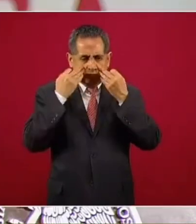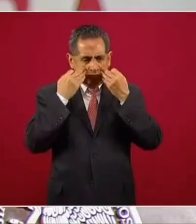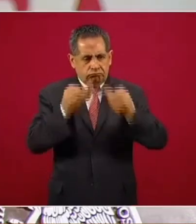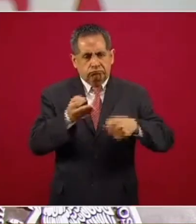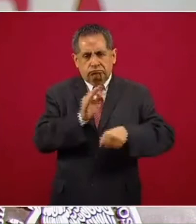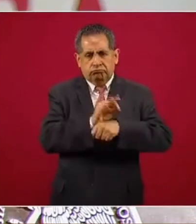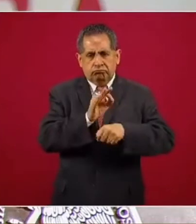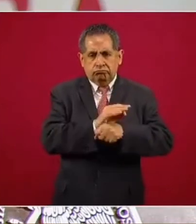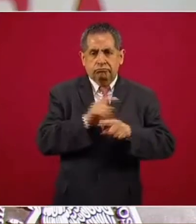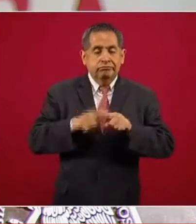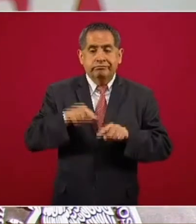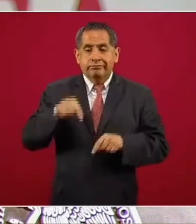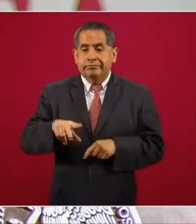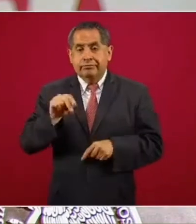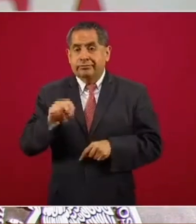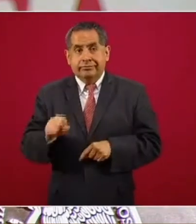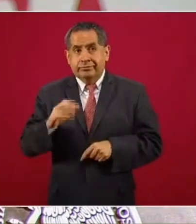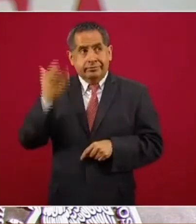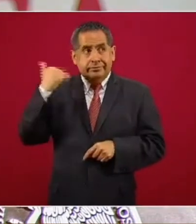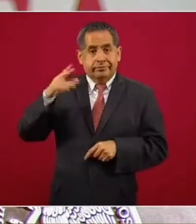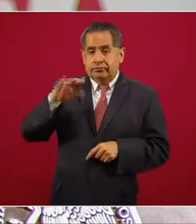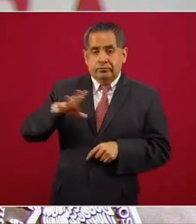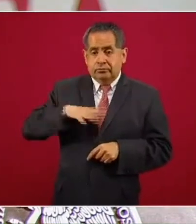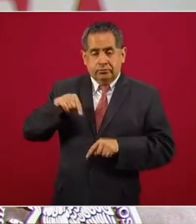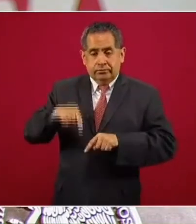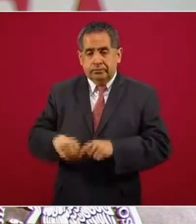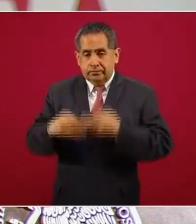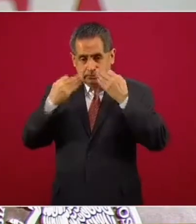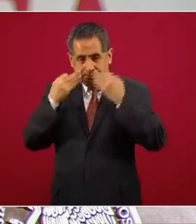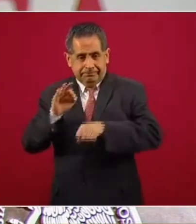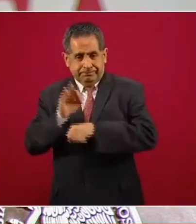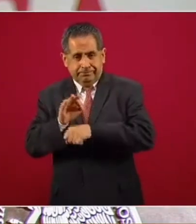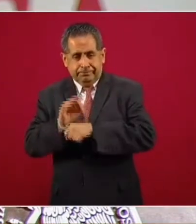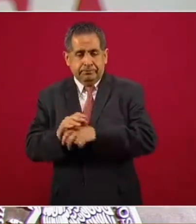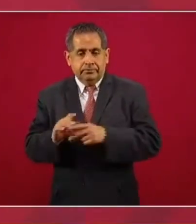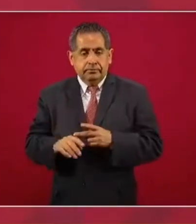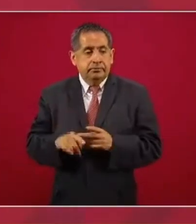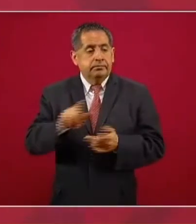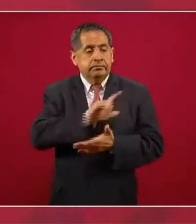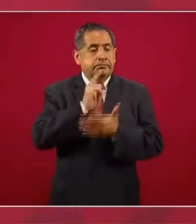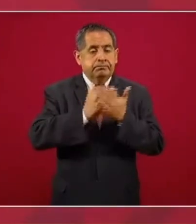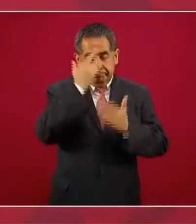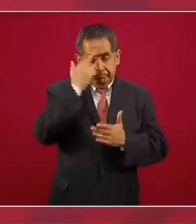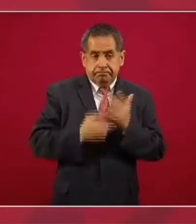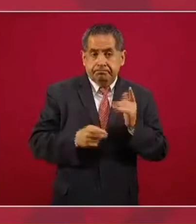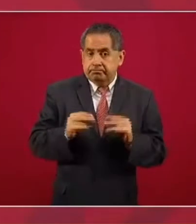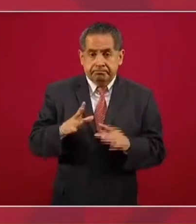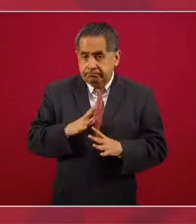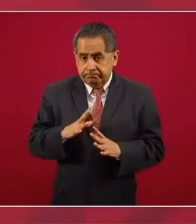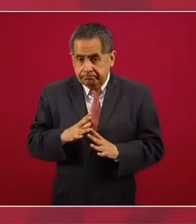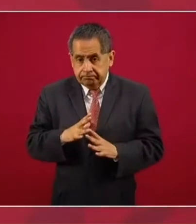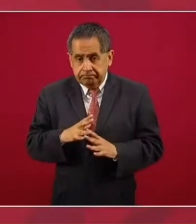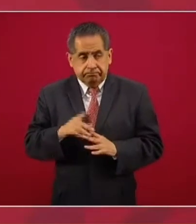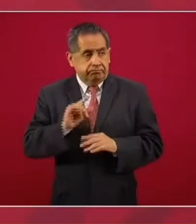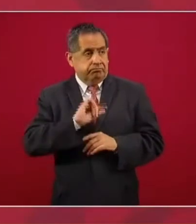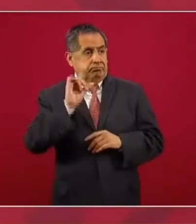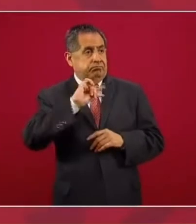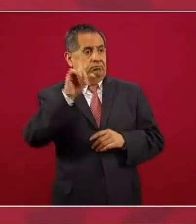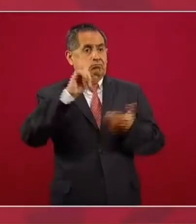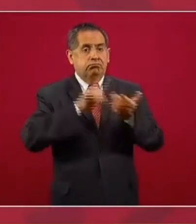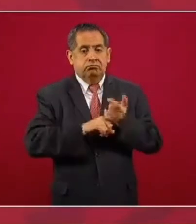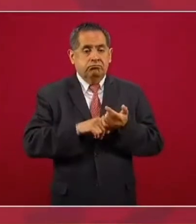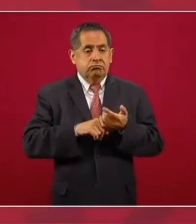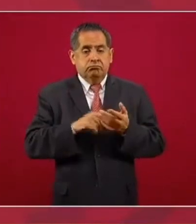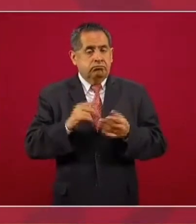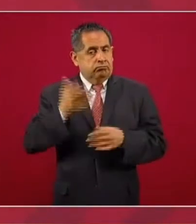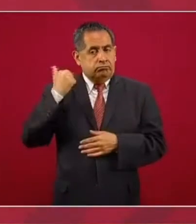protegidos. Aquí no se aplicaba eso. En el caso de los delincuentes de cuello blanco,